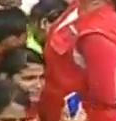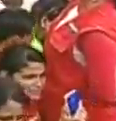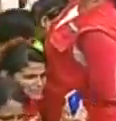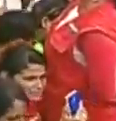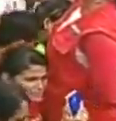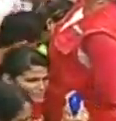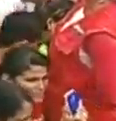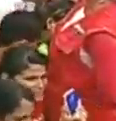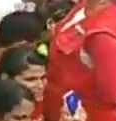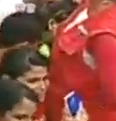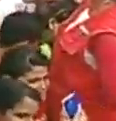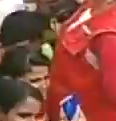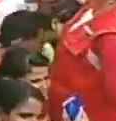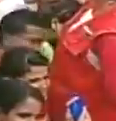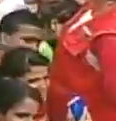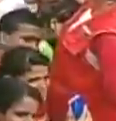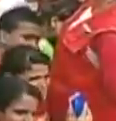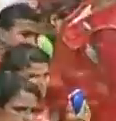i